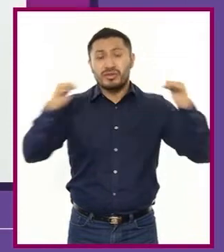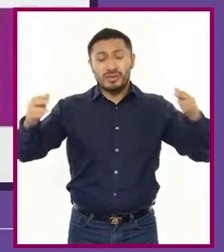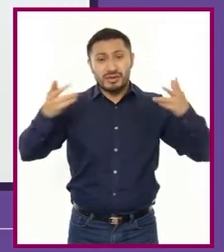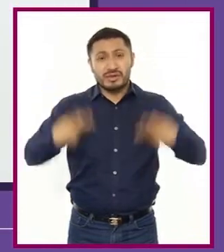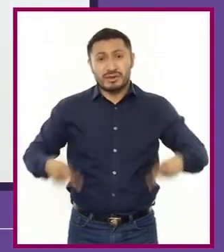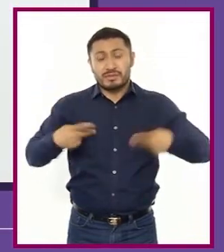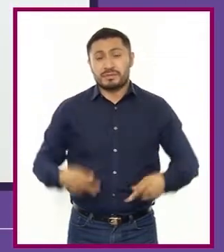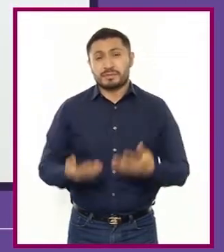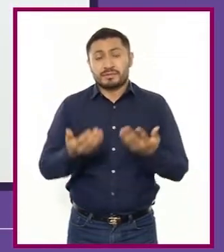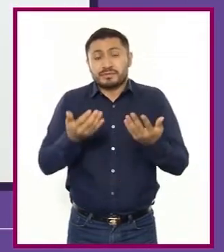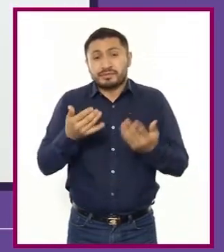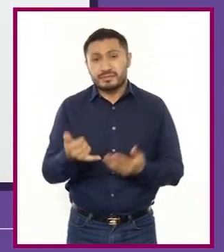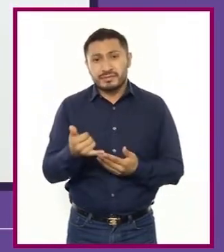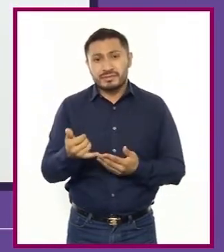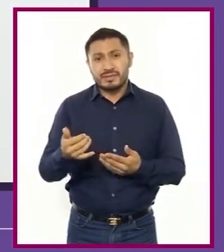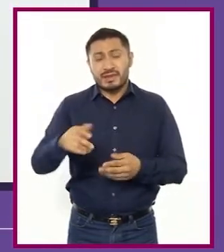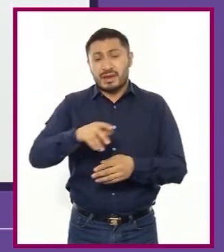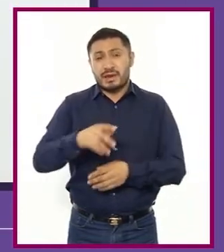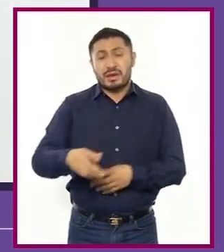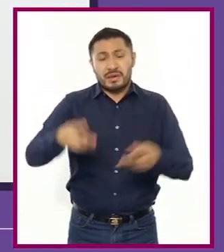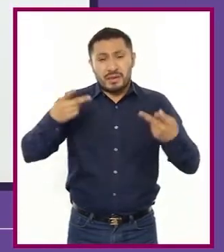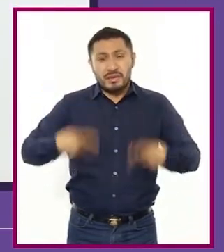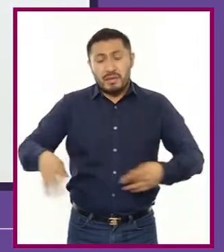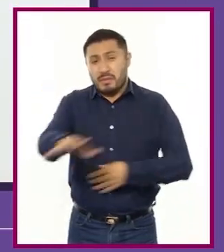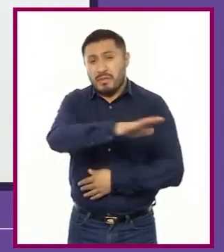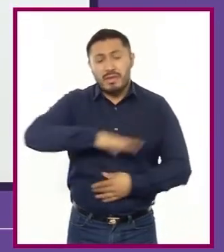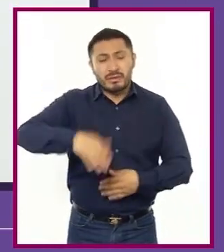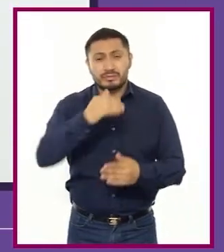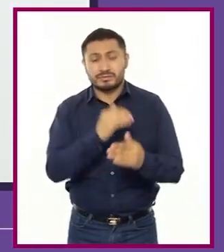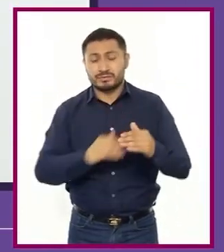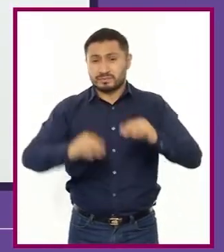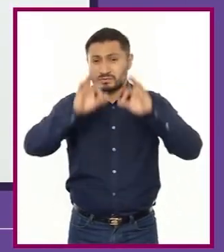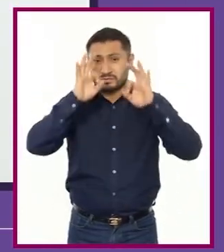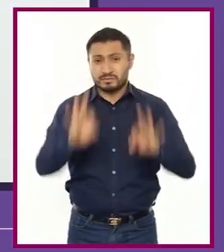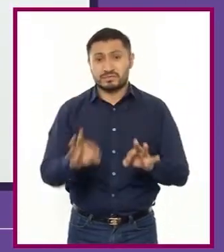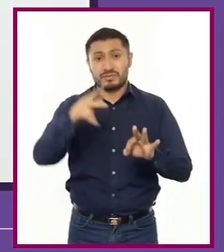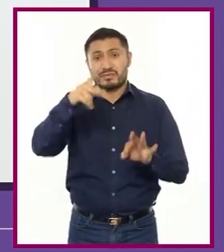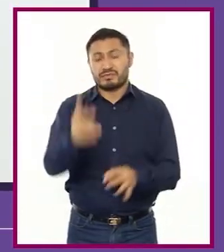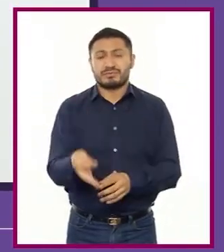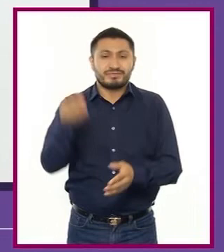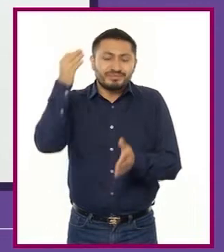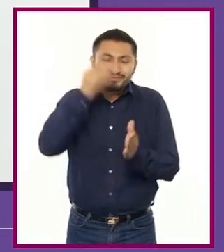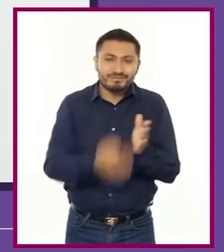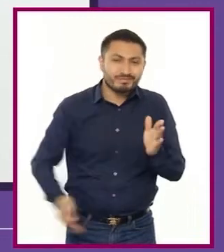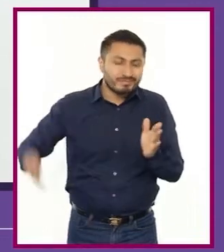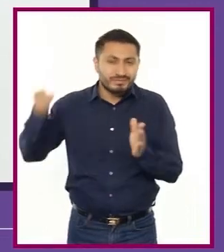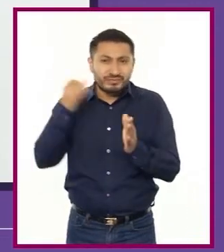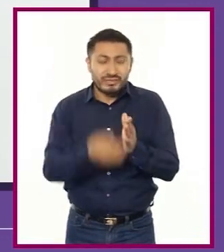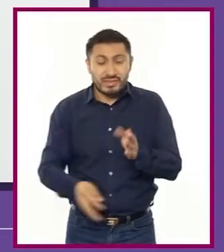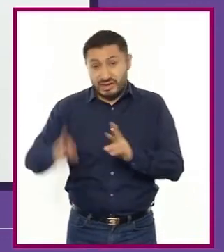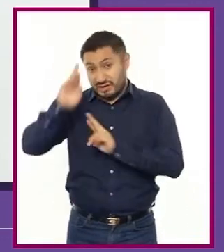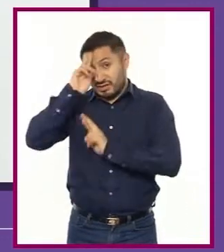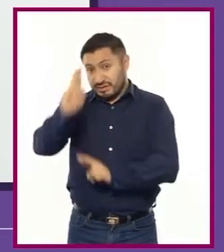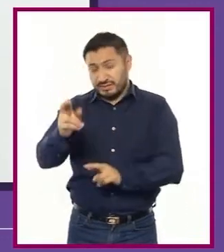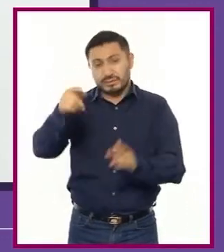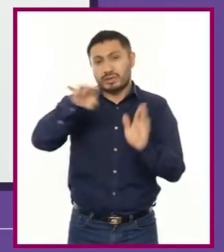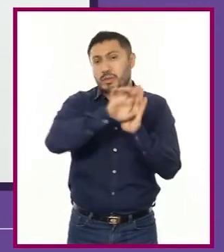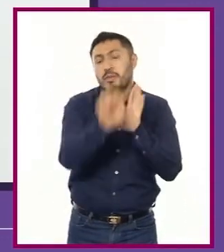y la soberanía del pueblo. Sin embargo, todavía no se da lugar, por ejemplo, a las